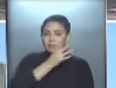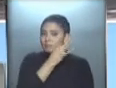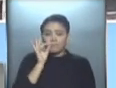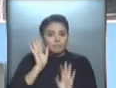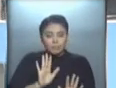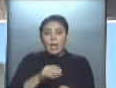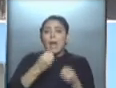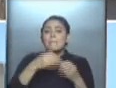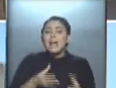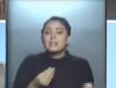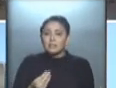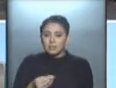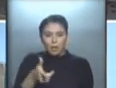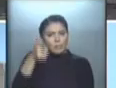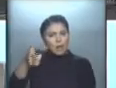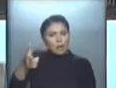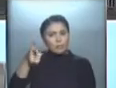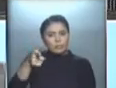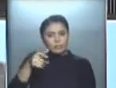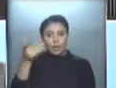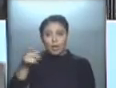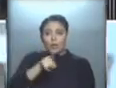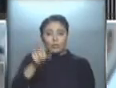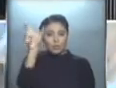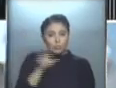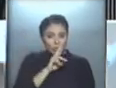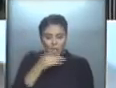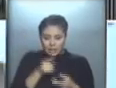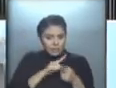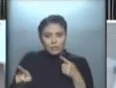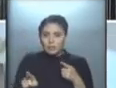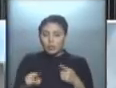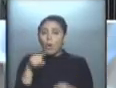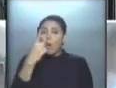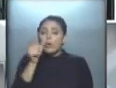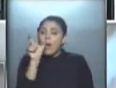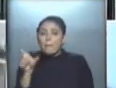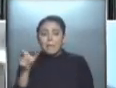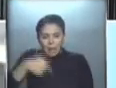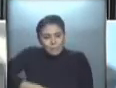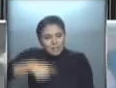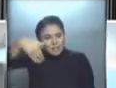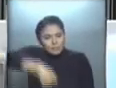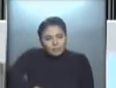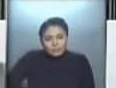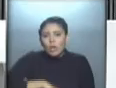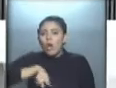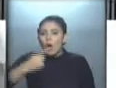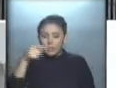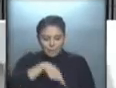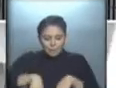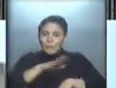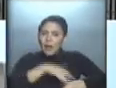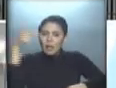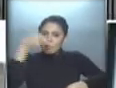empezó a dispararle a su cuerpo a quemarropa una de las balas ingresos por su abdomen otra por las piernas